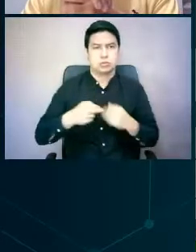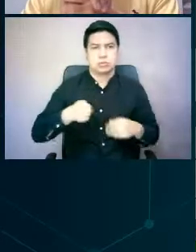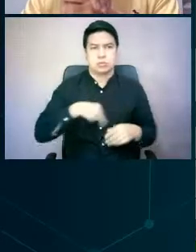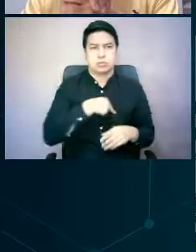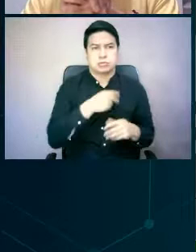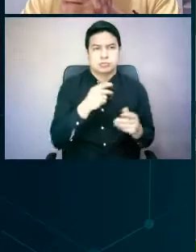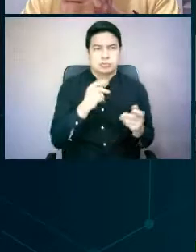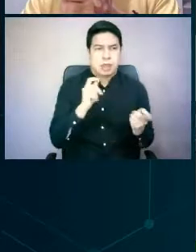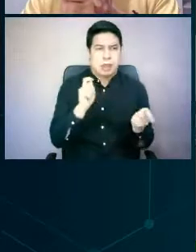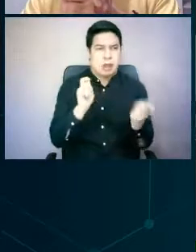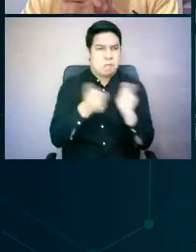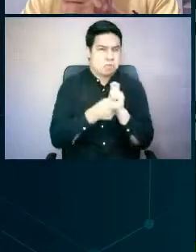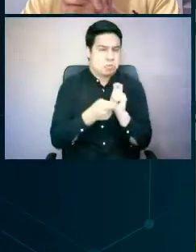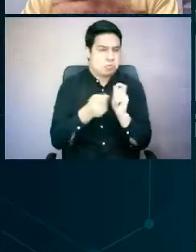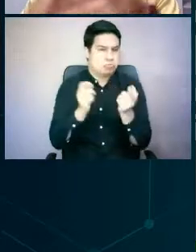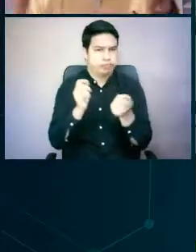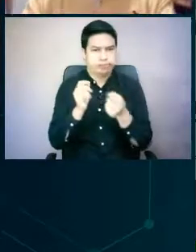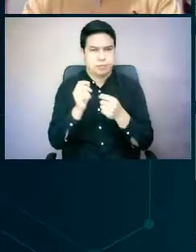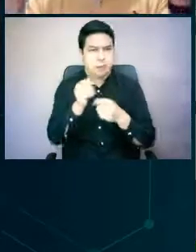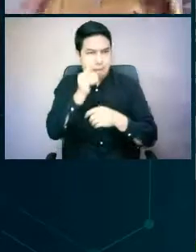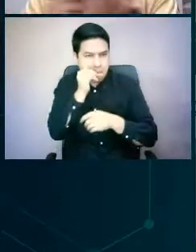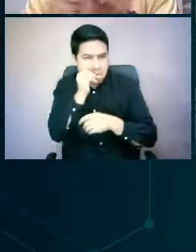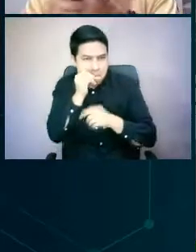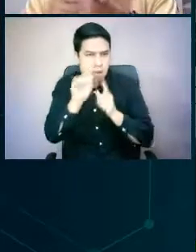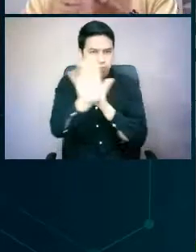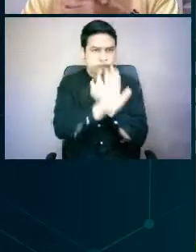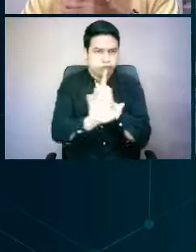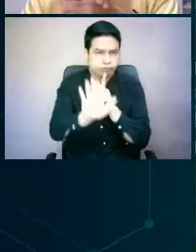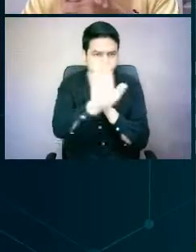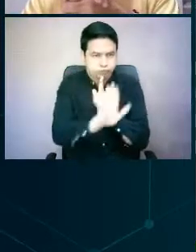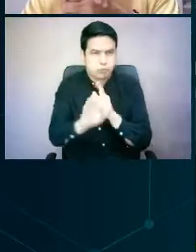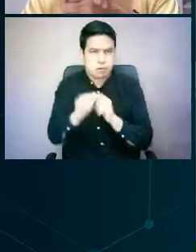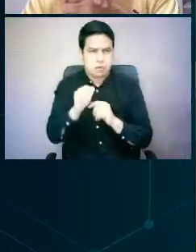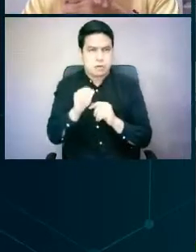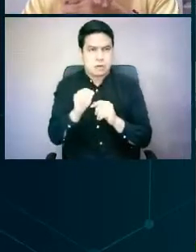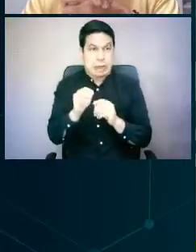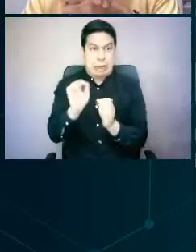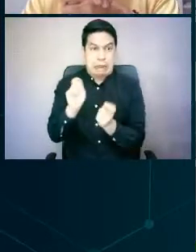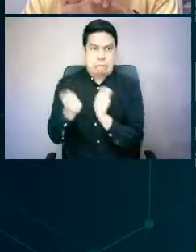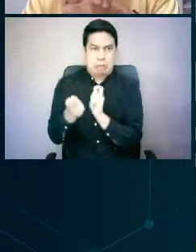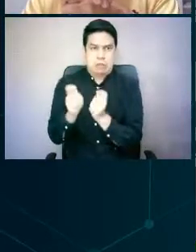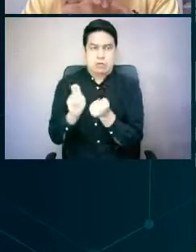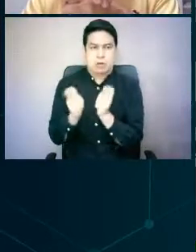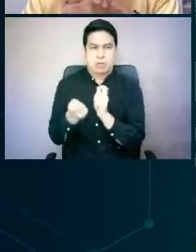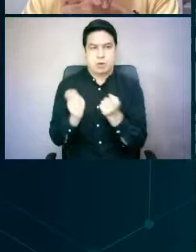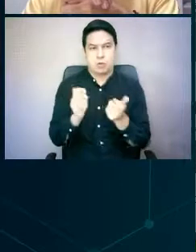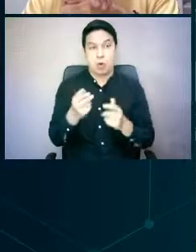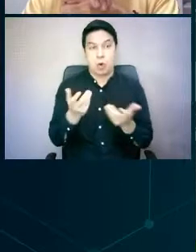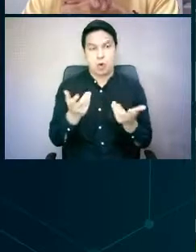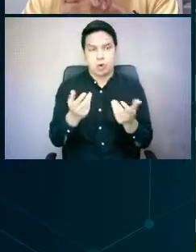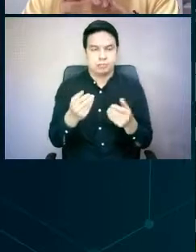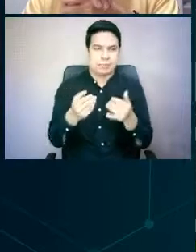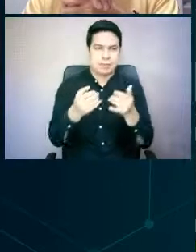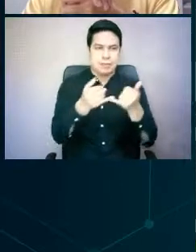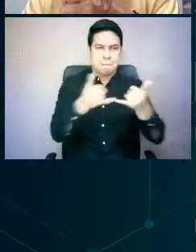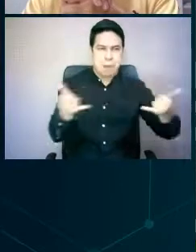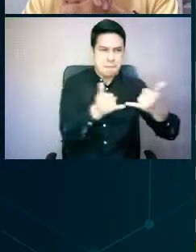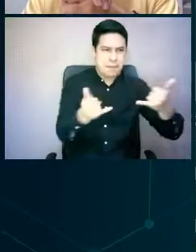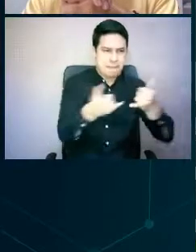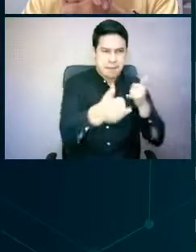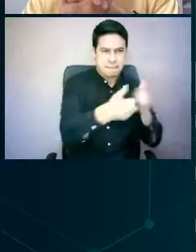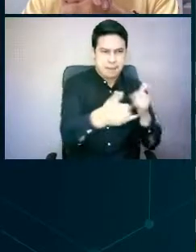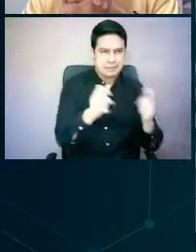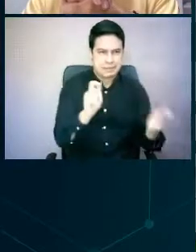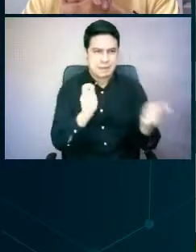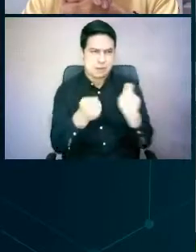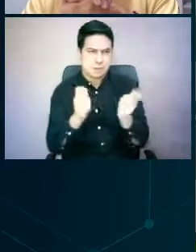la teleprotección o vamos a trabajar exclusivamente el esquema que involucra el uso de la red de comunicaciones por medio de la fibra